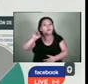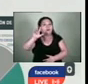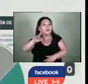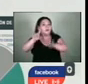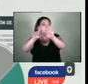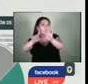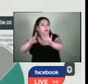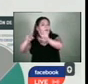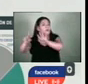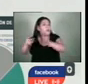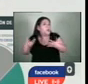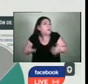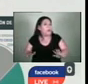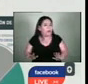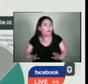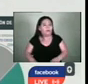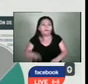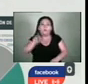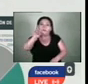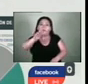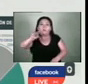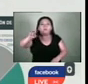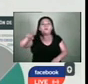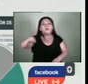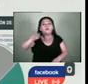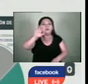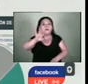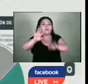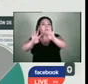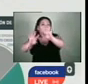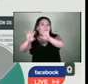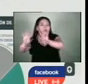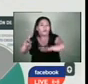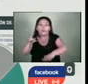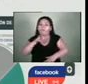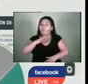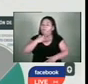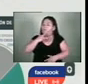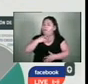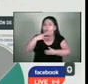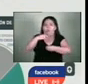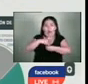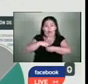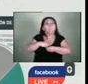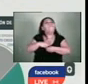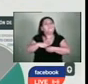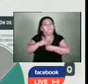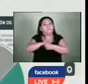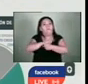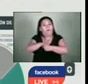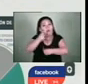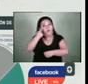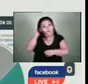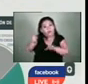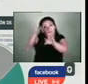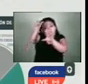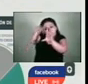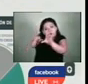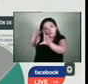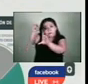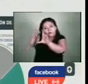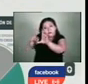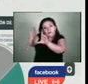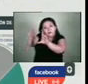2.366 en estable y 2.599 se reportan como asintomáticas. Hay que prestarle atención en este gráfico de barras